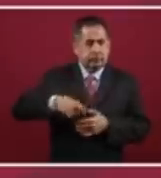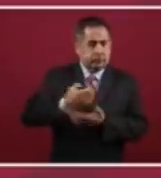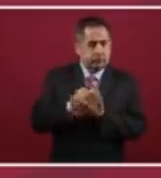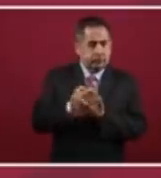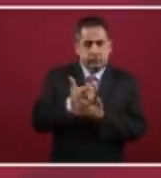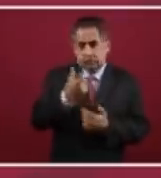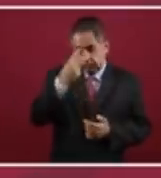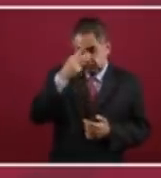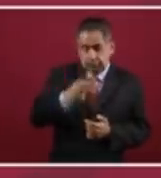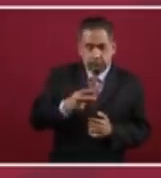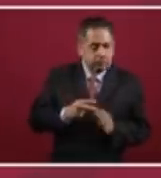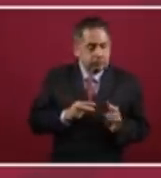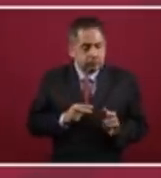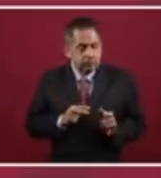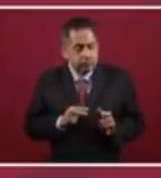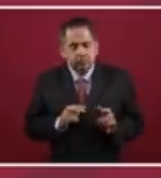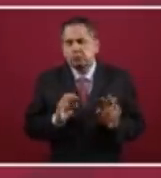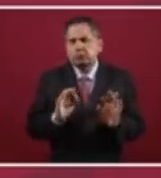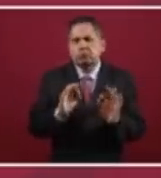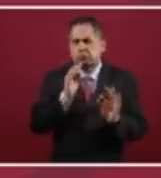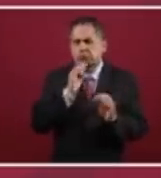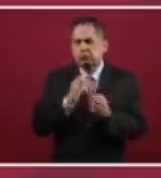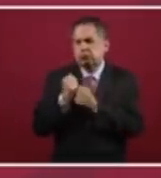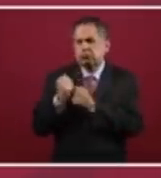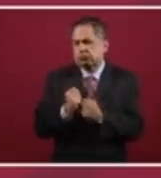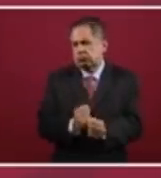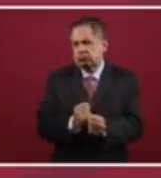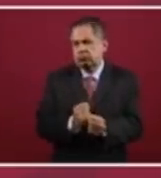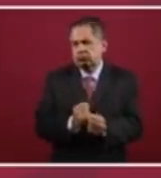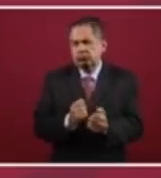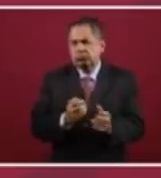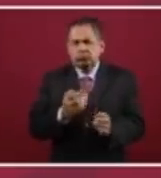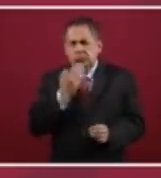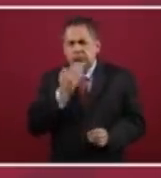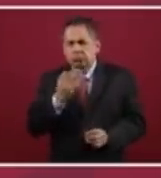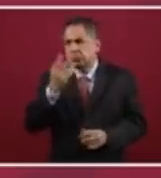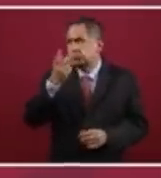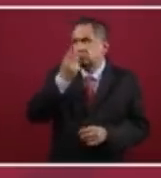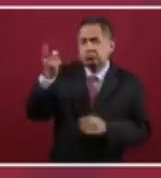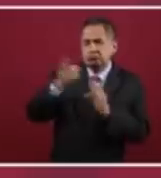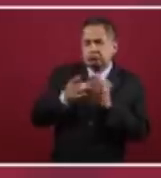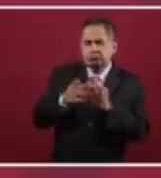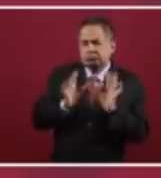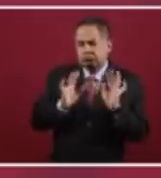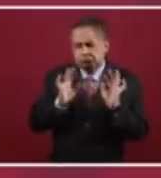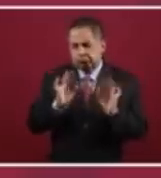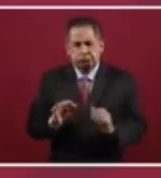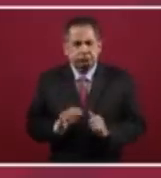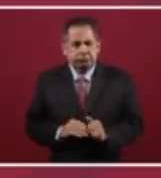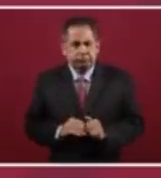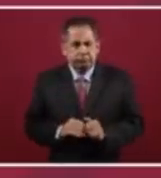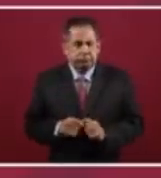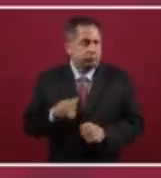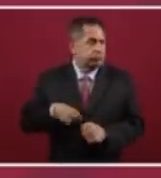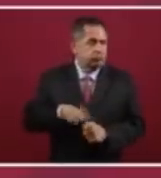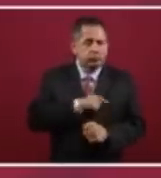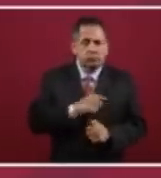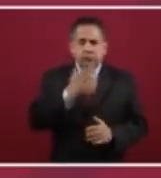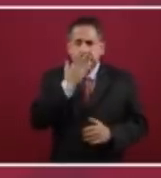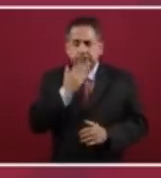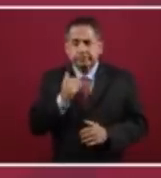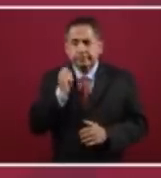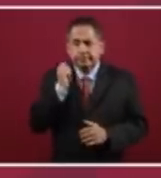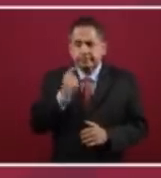México está sólida, no tenemos ningún